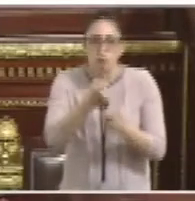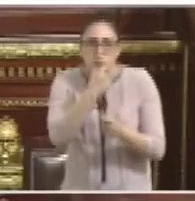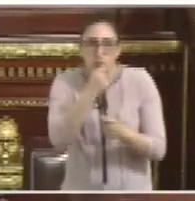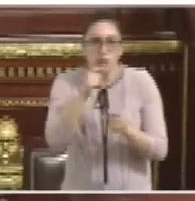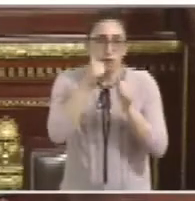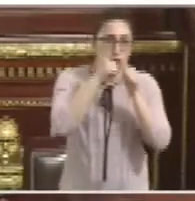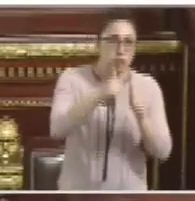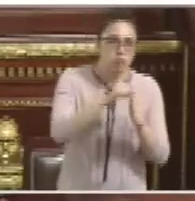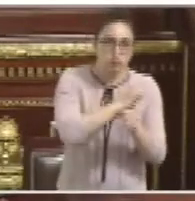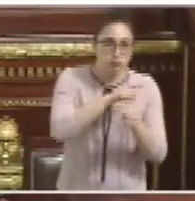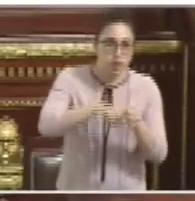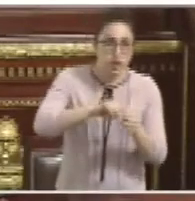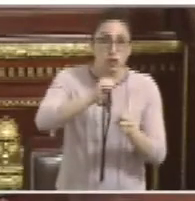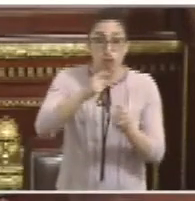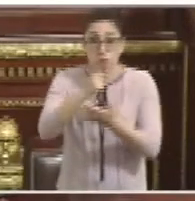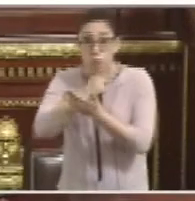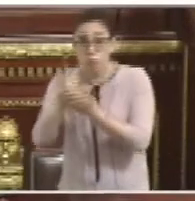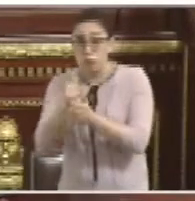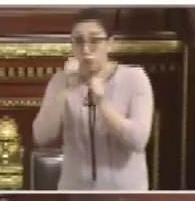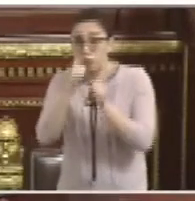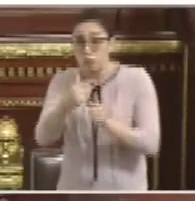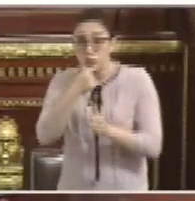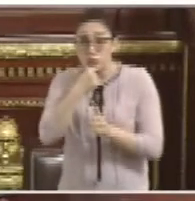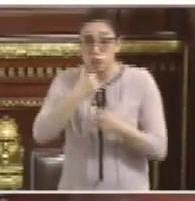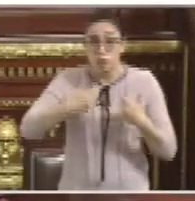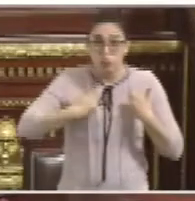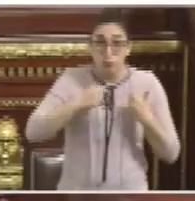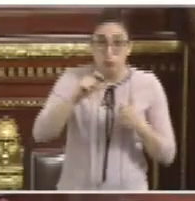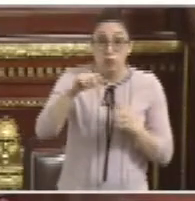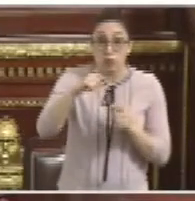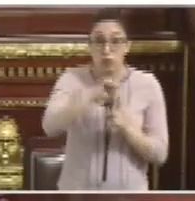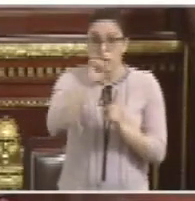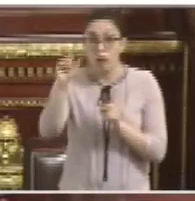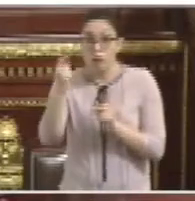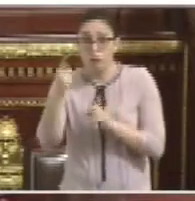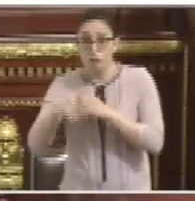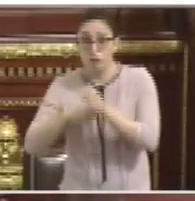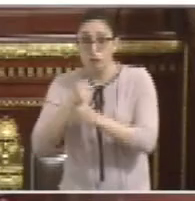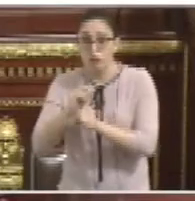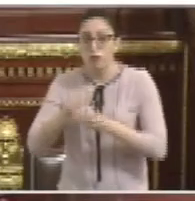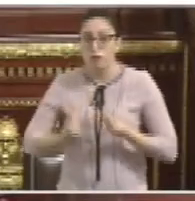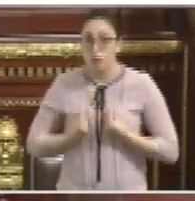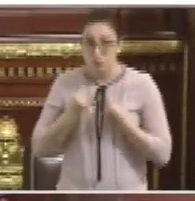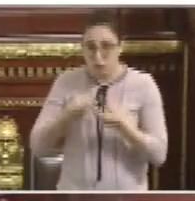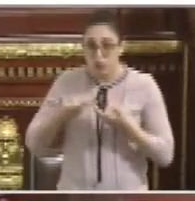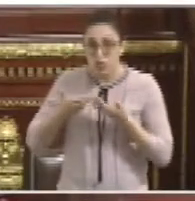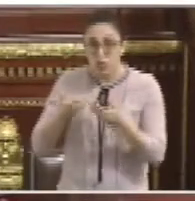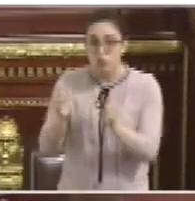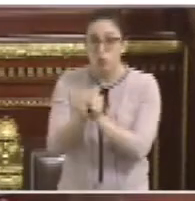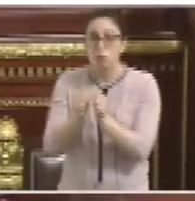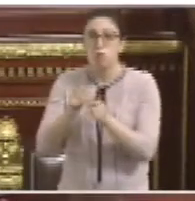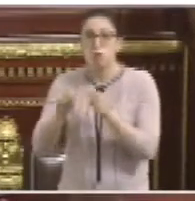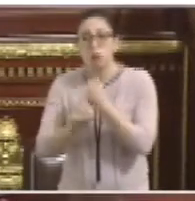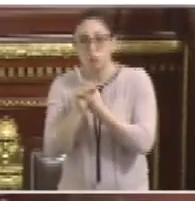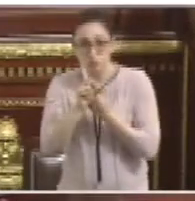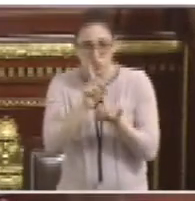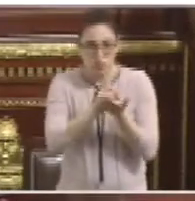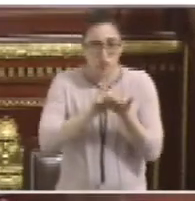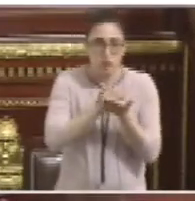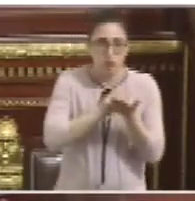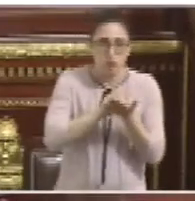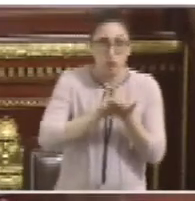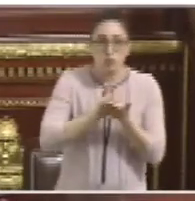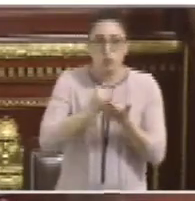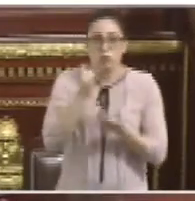otro programa se atiende a niños y jóvenes de 13 a 21 años de edad en situación de calle con problemas de adicciones y